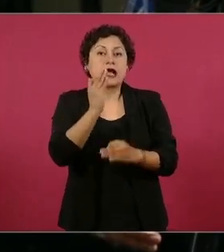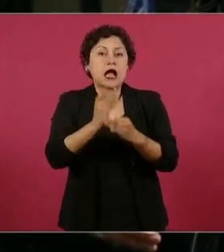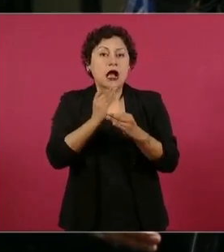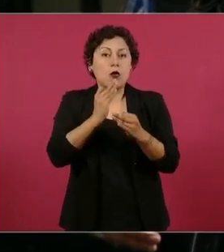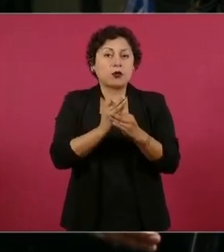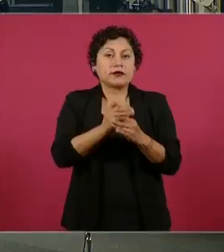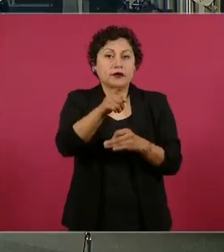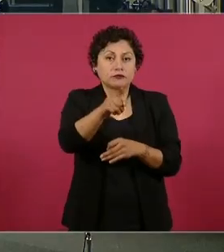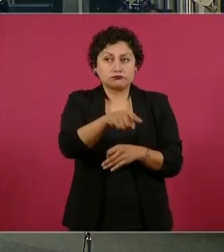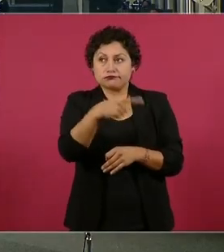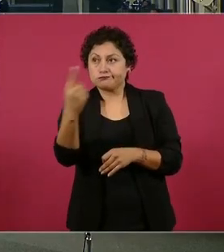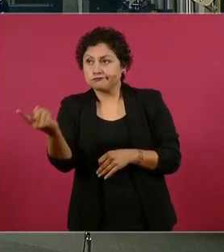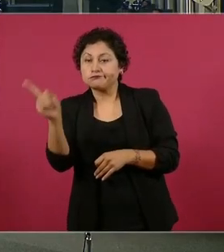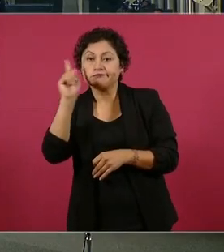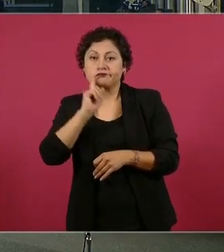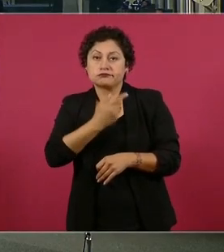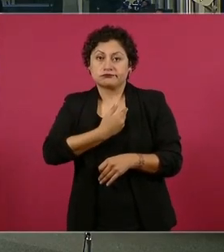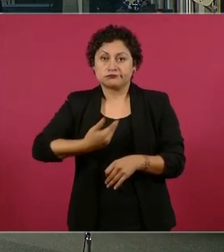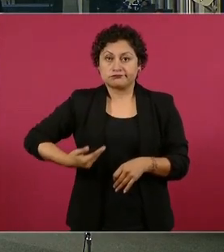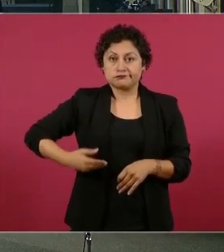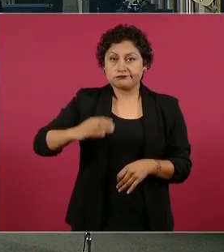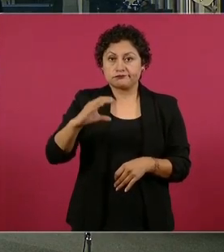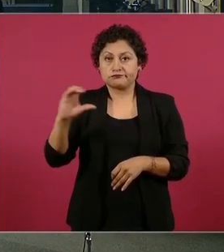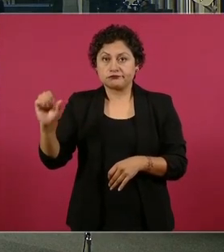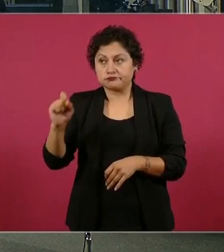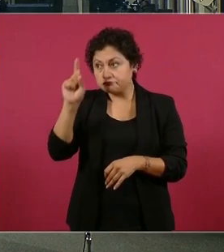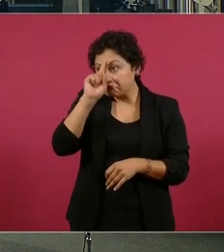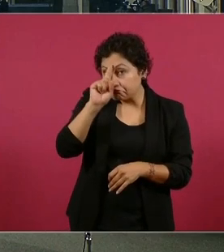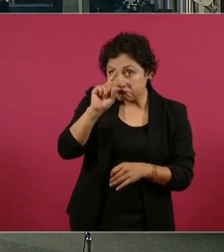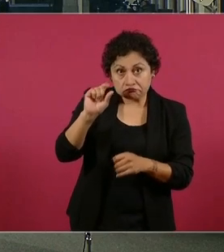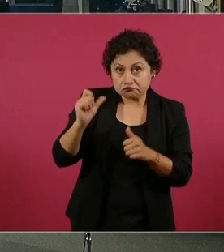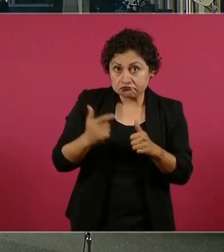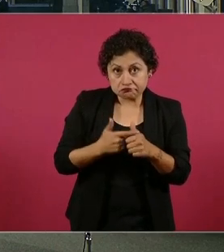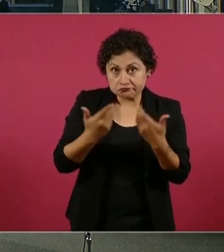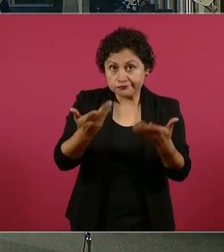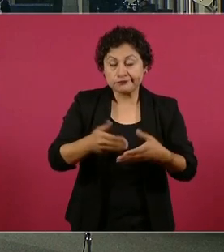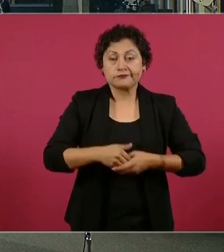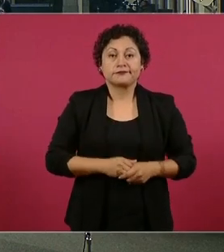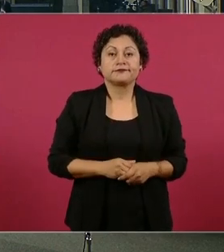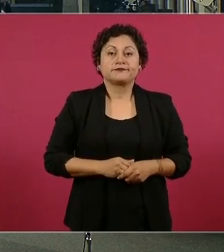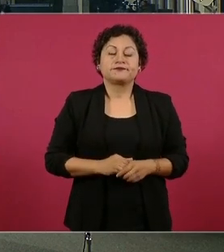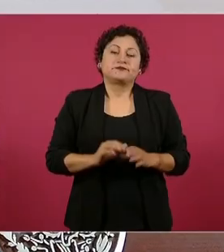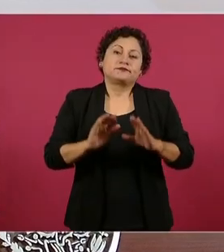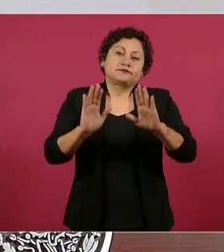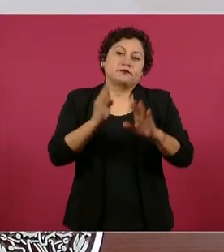Claudia Sheinbaum. Bueno, no hay recomendaciones porque